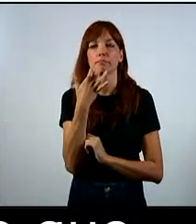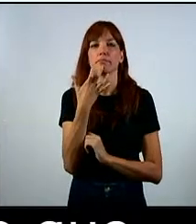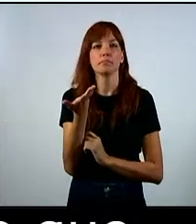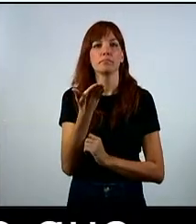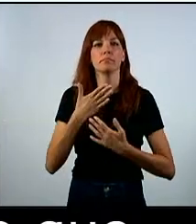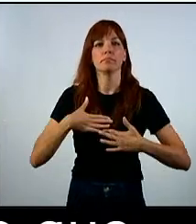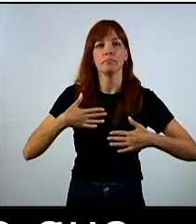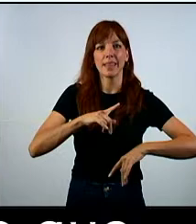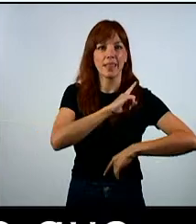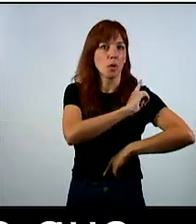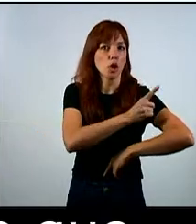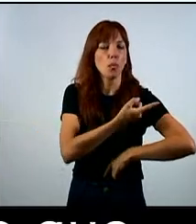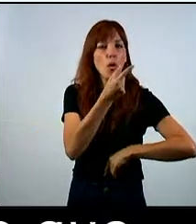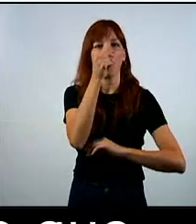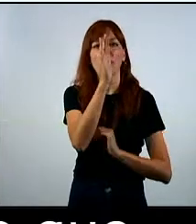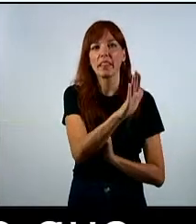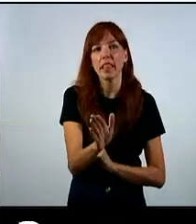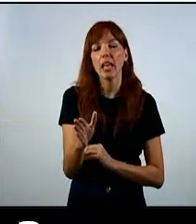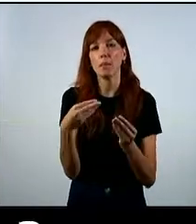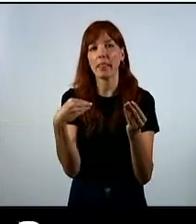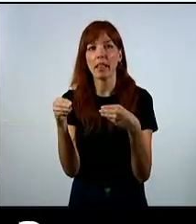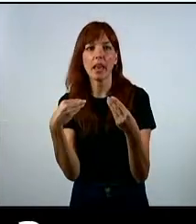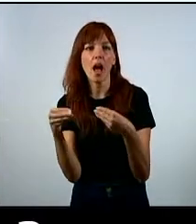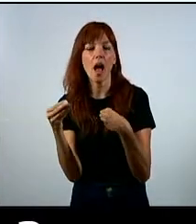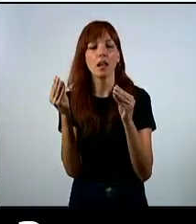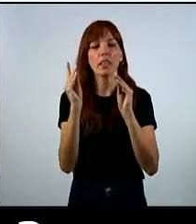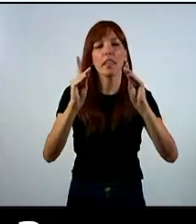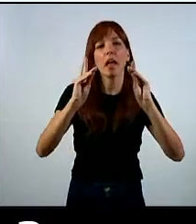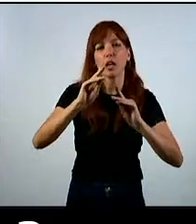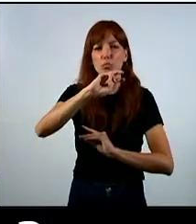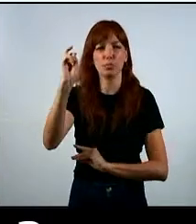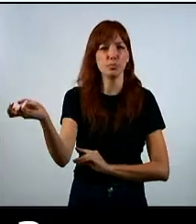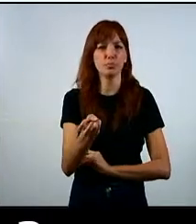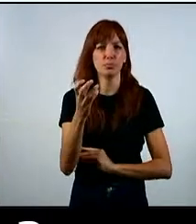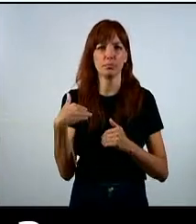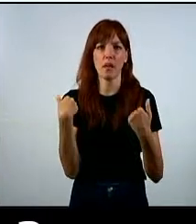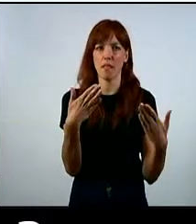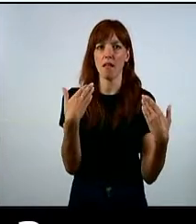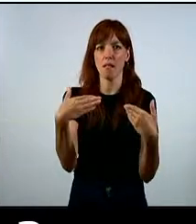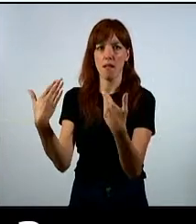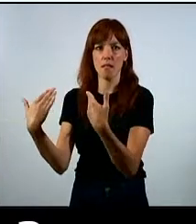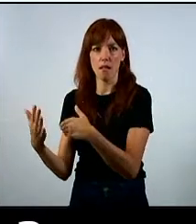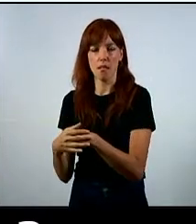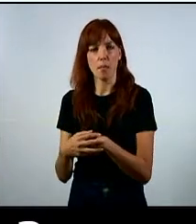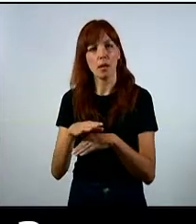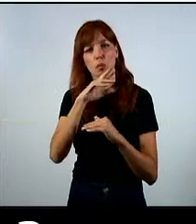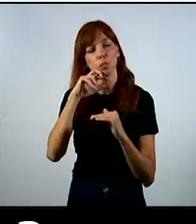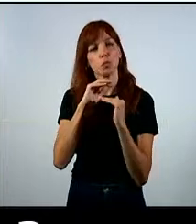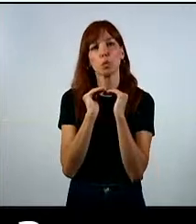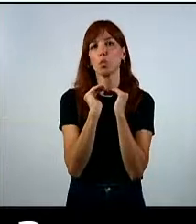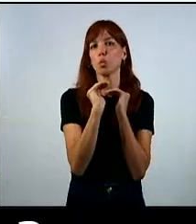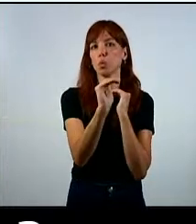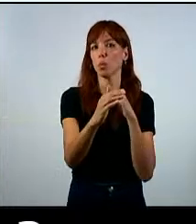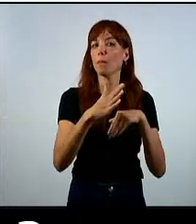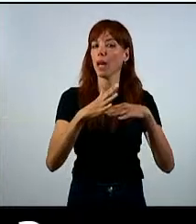equipamientos infantiles, material didáctico, etcétera, ¿no? Asegurando que estas infraestructuras